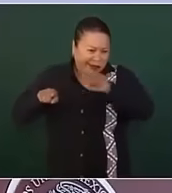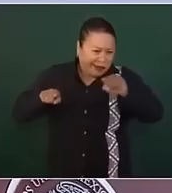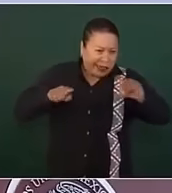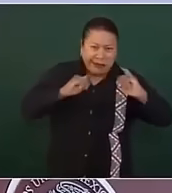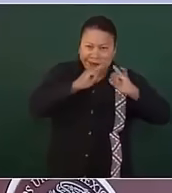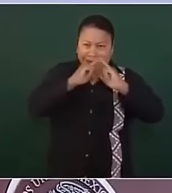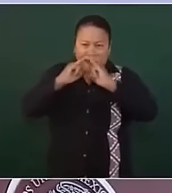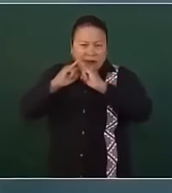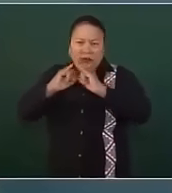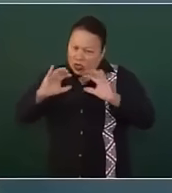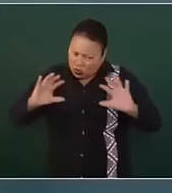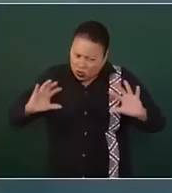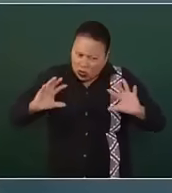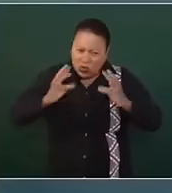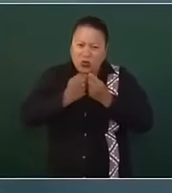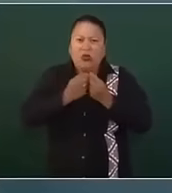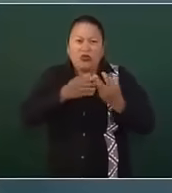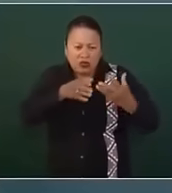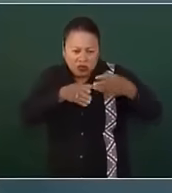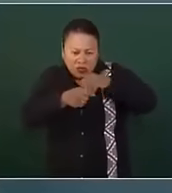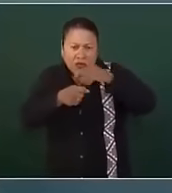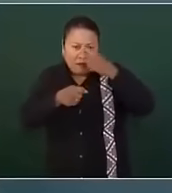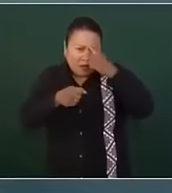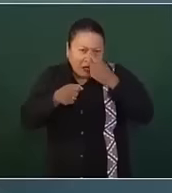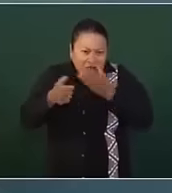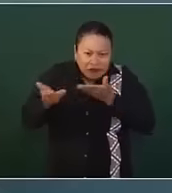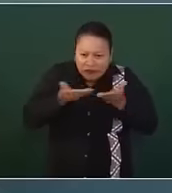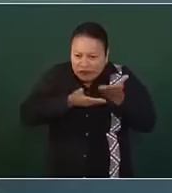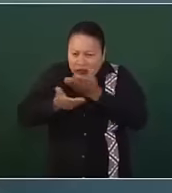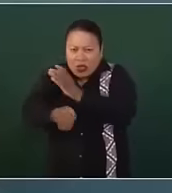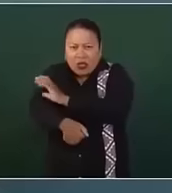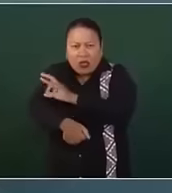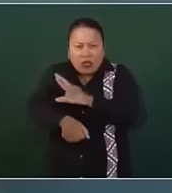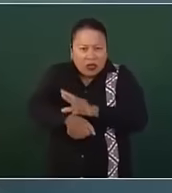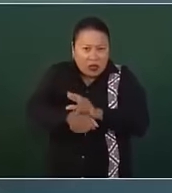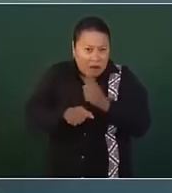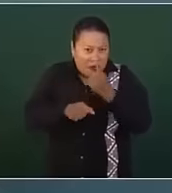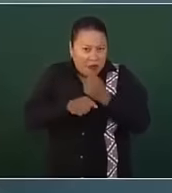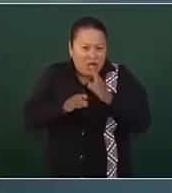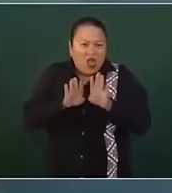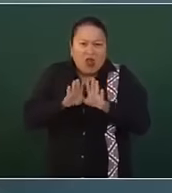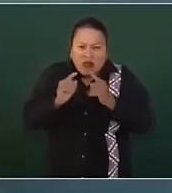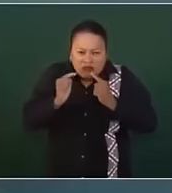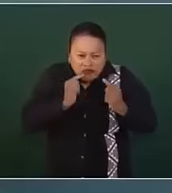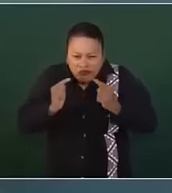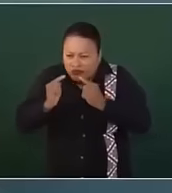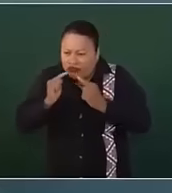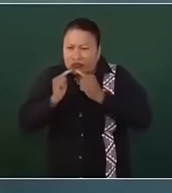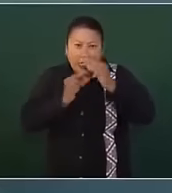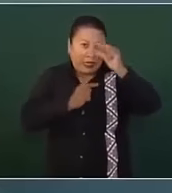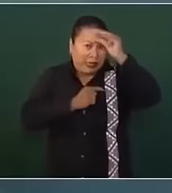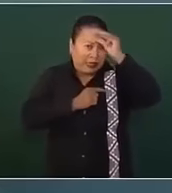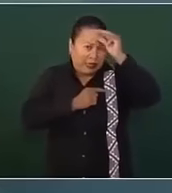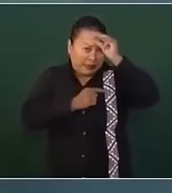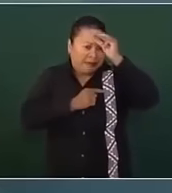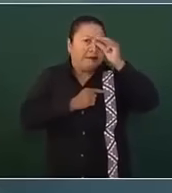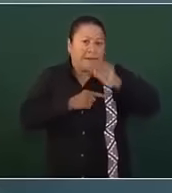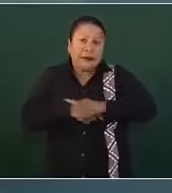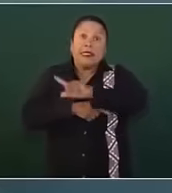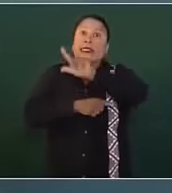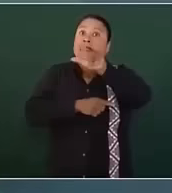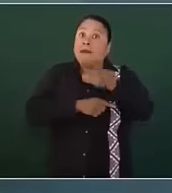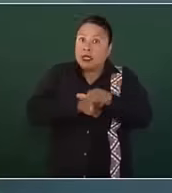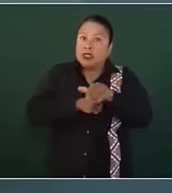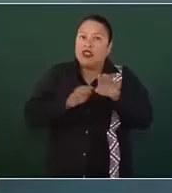se estuvo coordinando, primero con el trabajo de inteligencia, como mencioné, y después en la